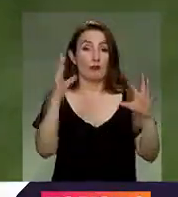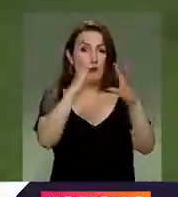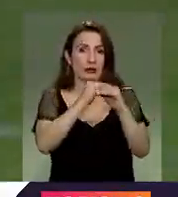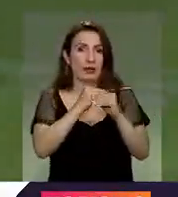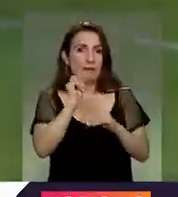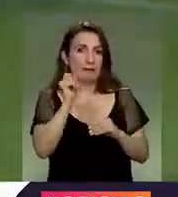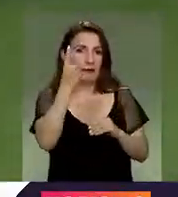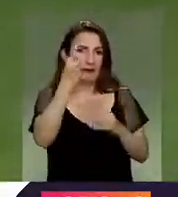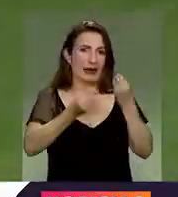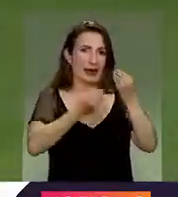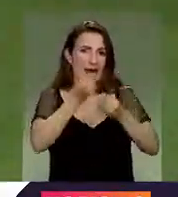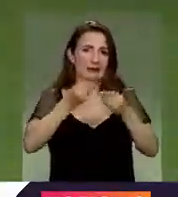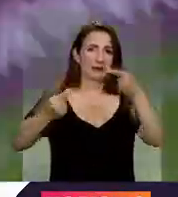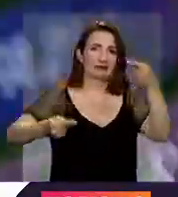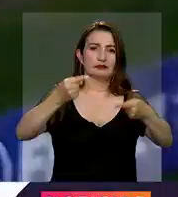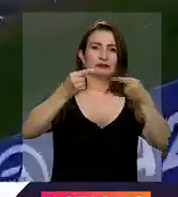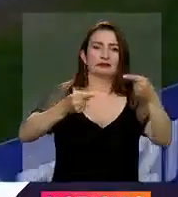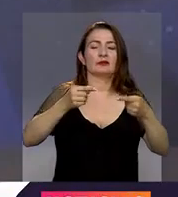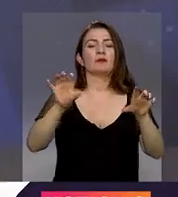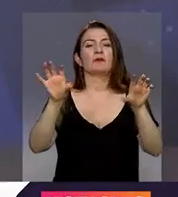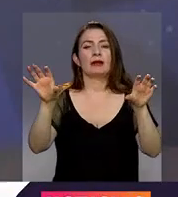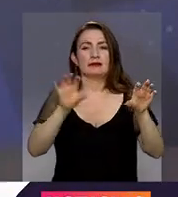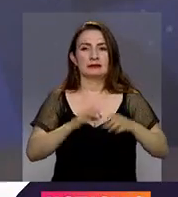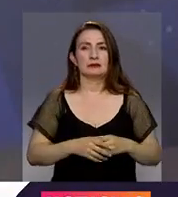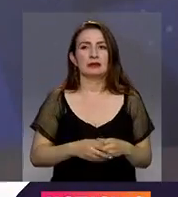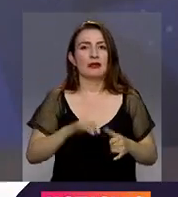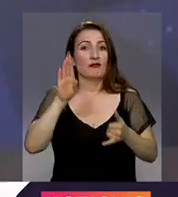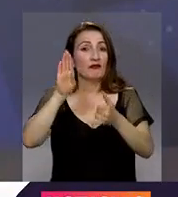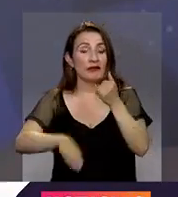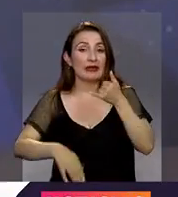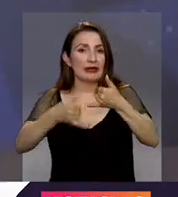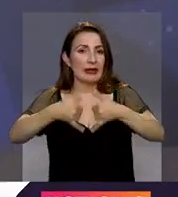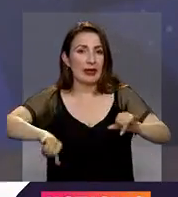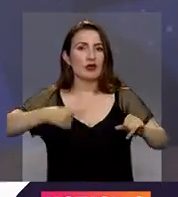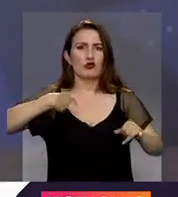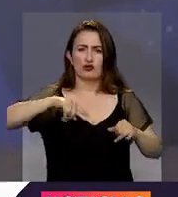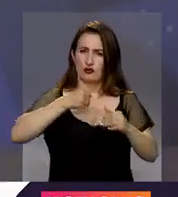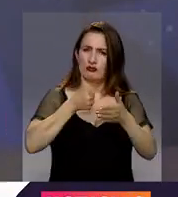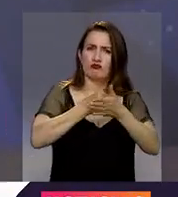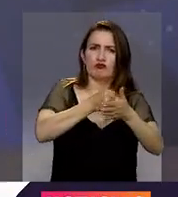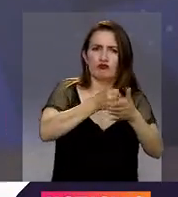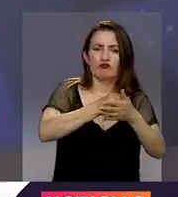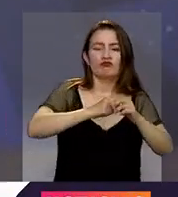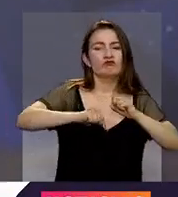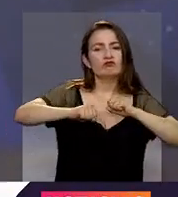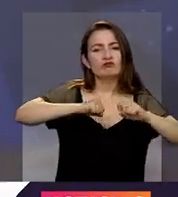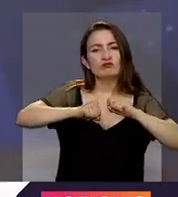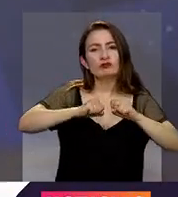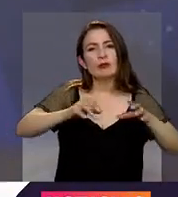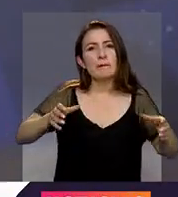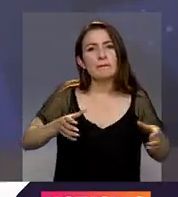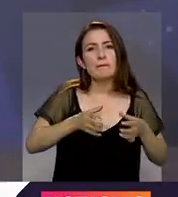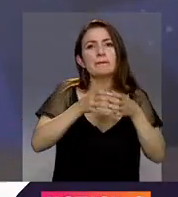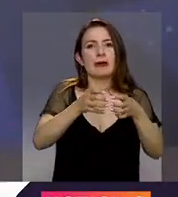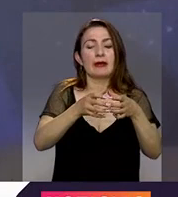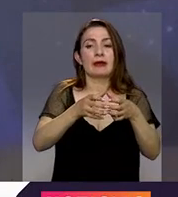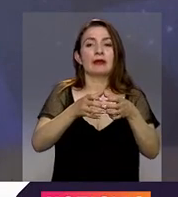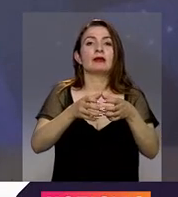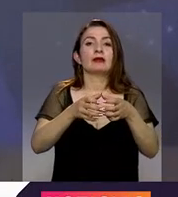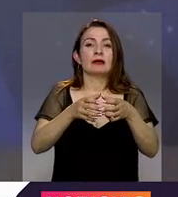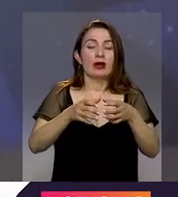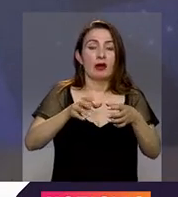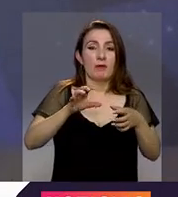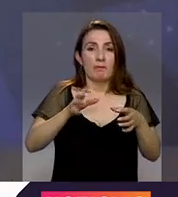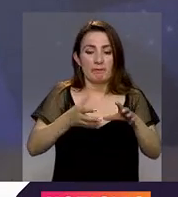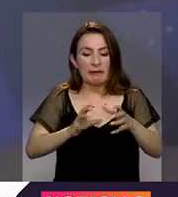primera victoria ante rivales de aquel país. Es una final y vamos a salir a tener la